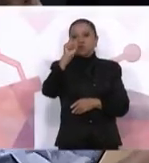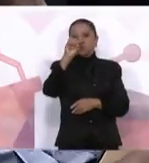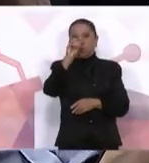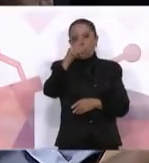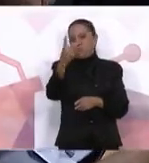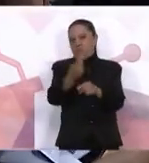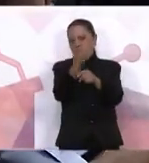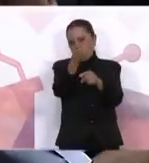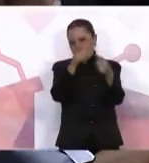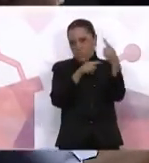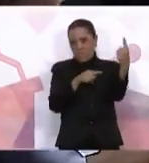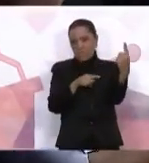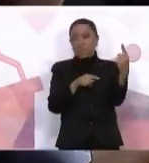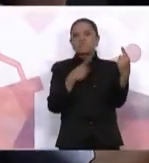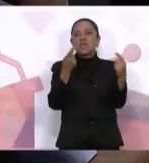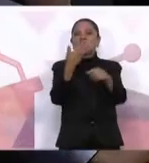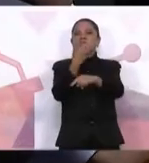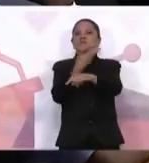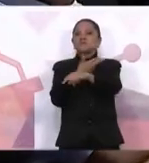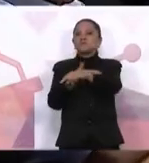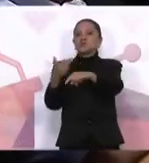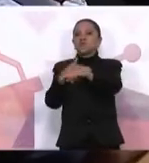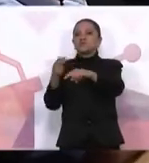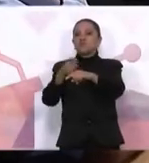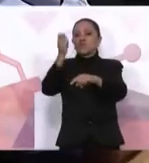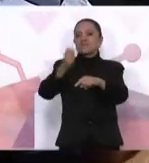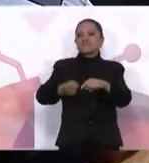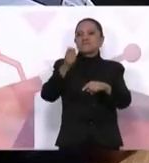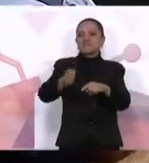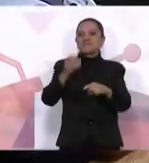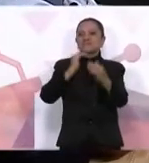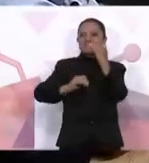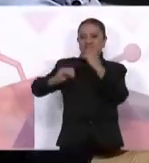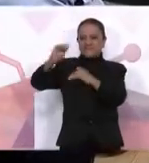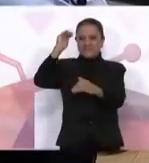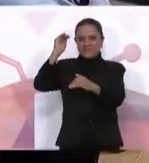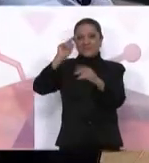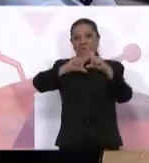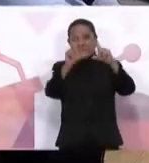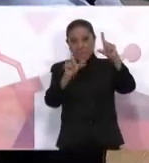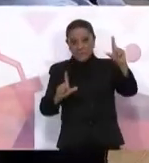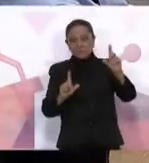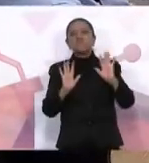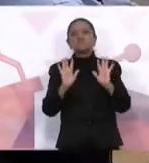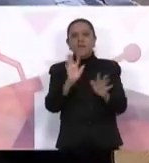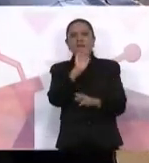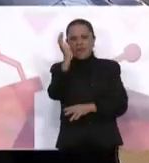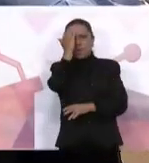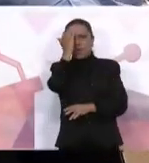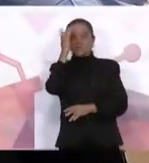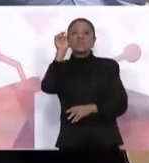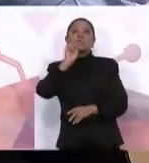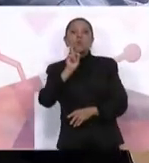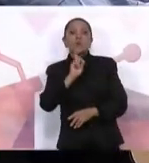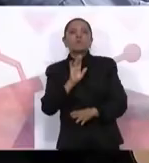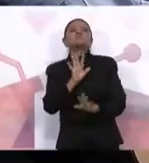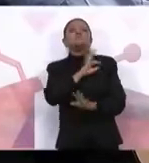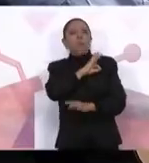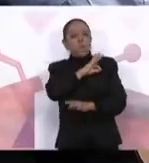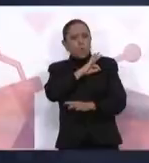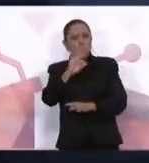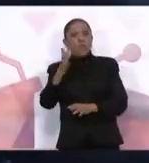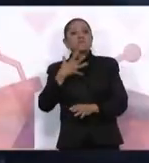resoluciones de la suprema corte de justicia de la nación reconocen que las mujeres pueden llegar a tener una doble jornada